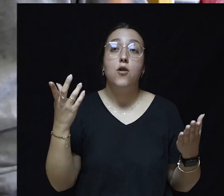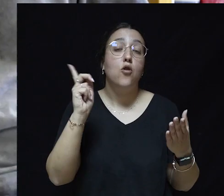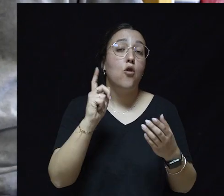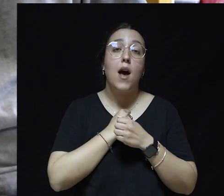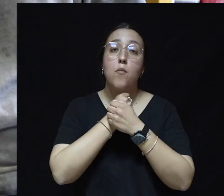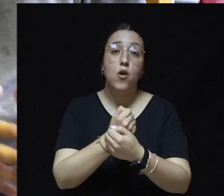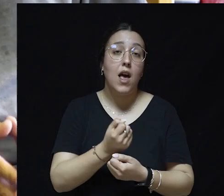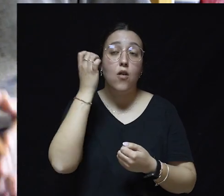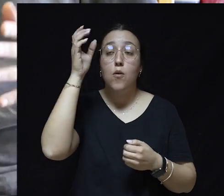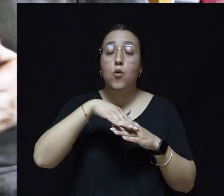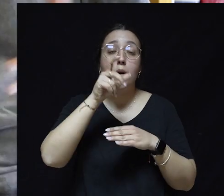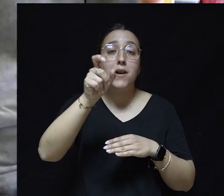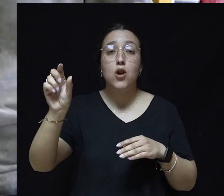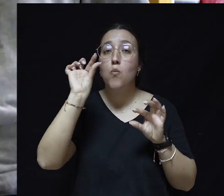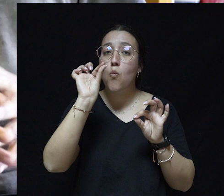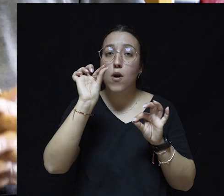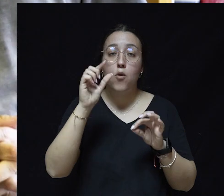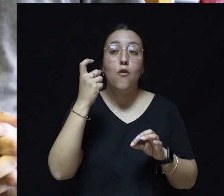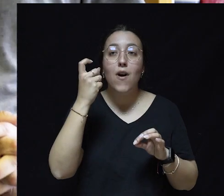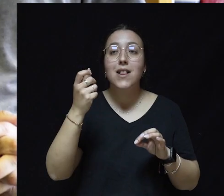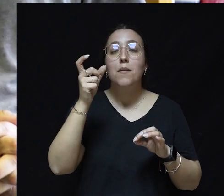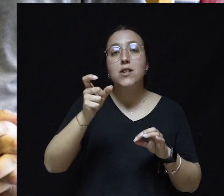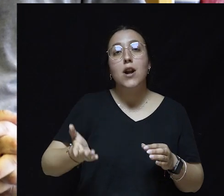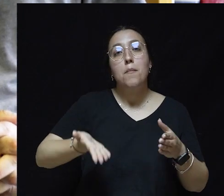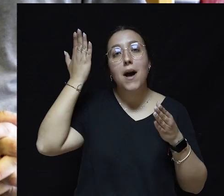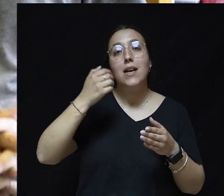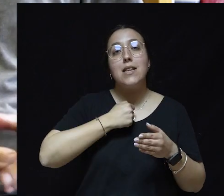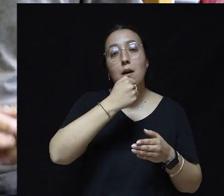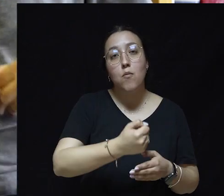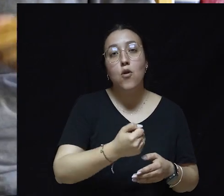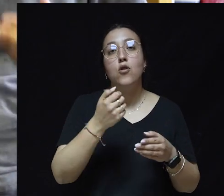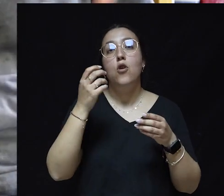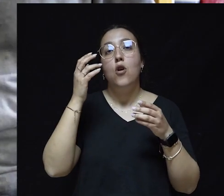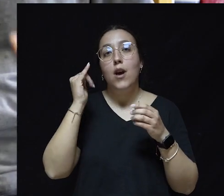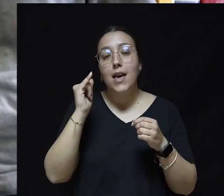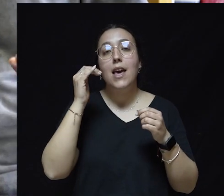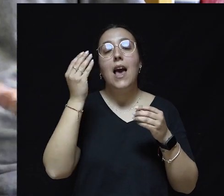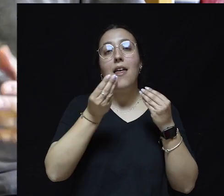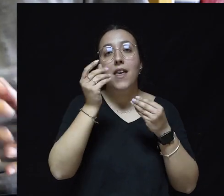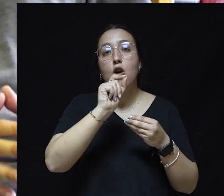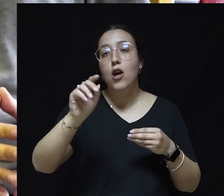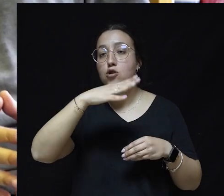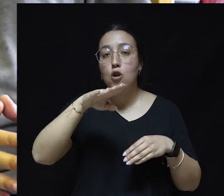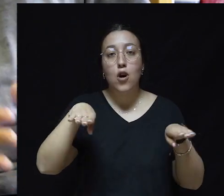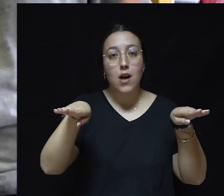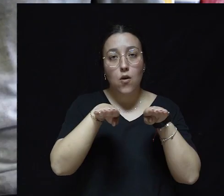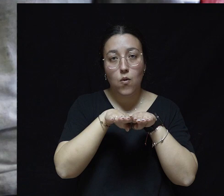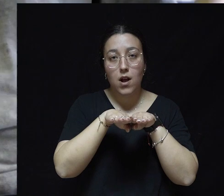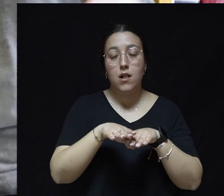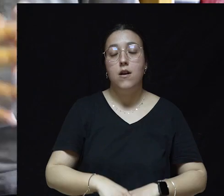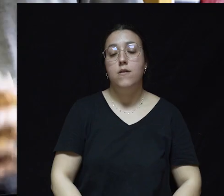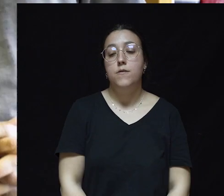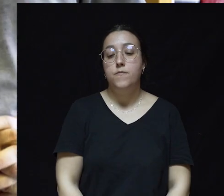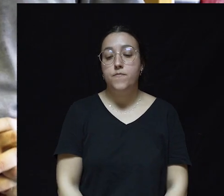el País Vasco, de donde soy yo, por ejemplo, uno se lanzó mucho a la piscina y dijo más o menos lo que está diciendo usted. Se le